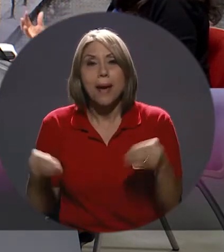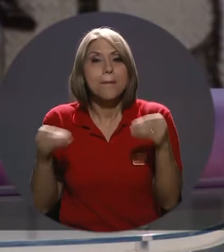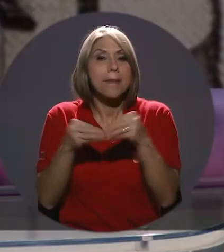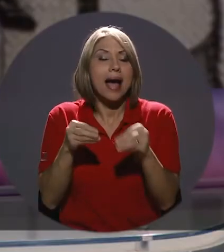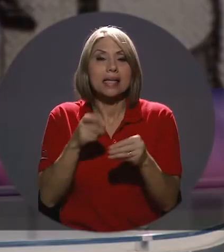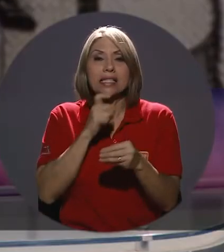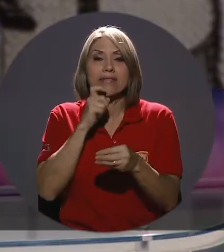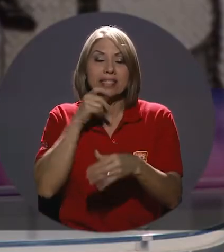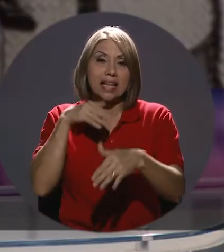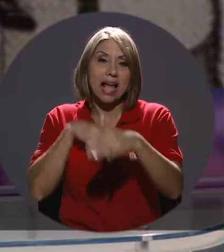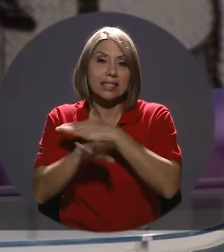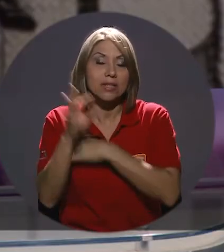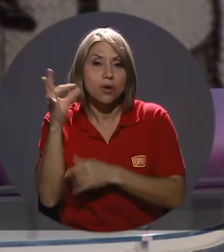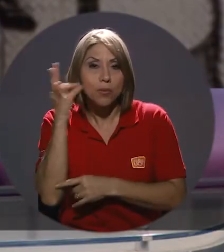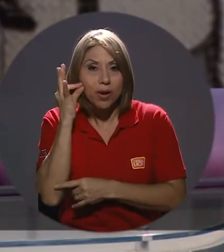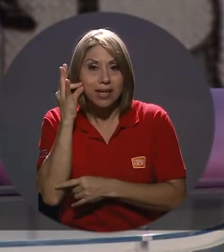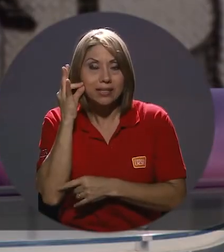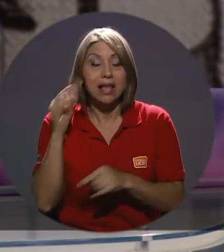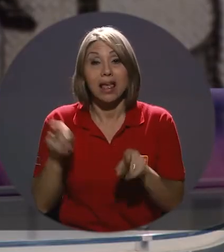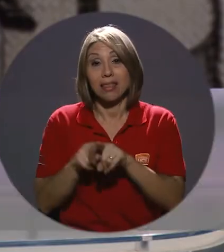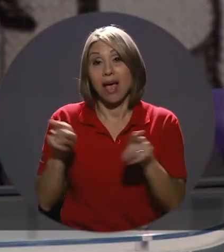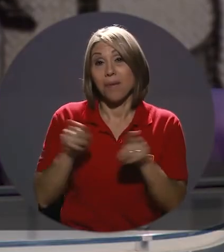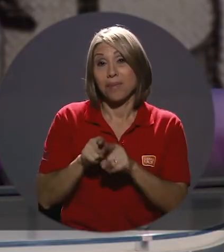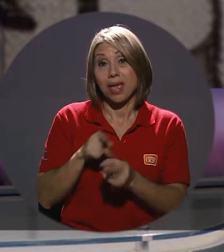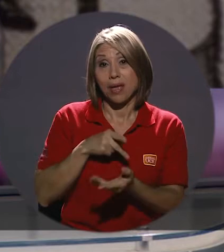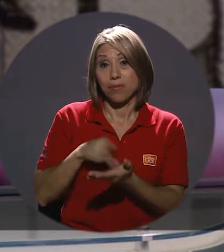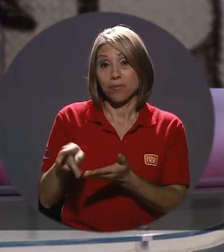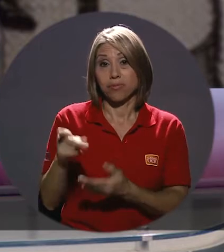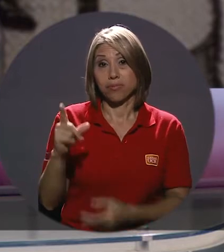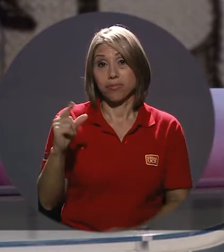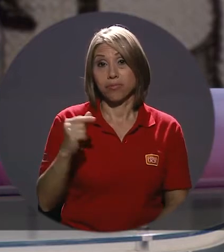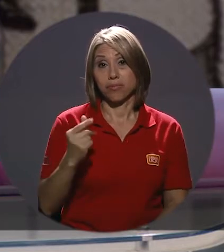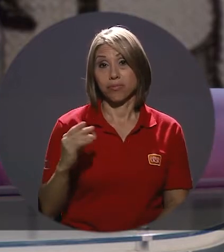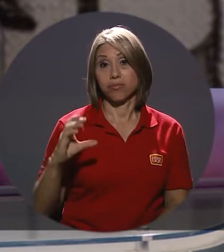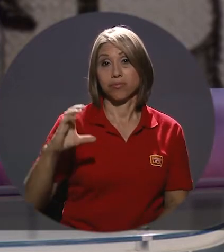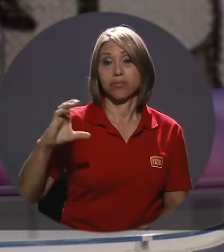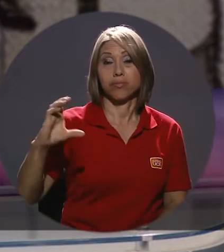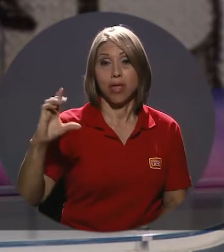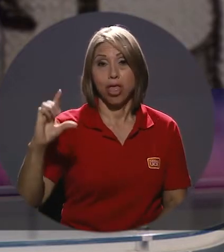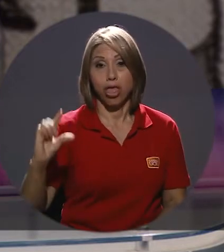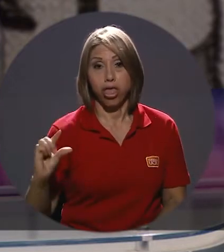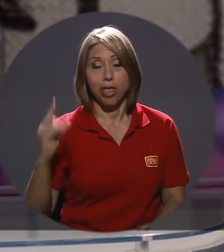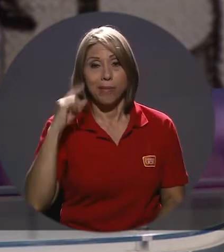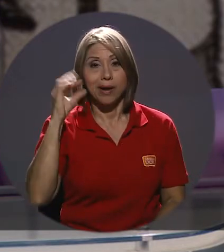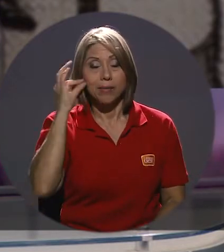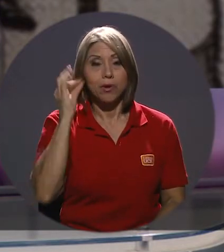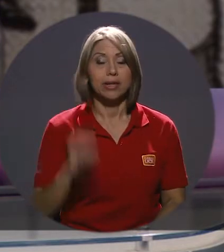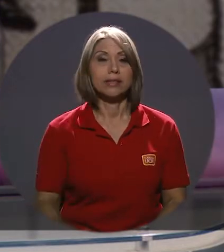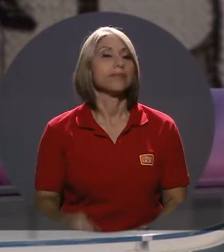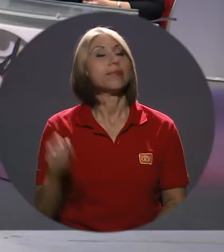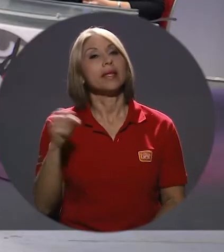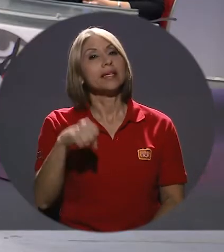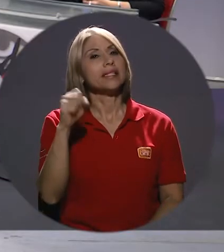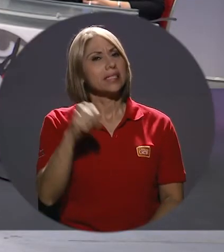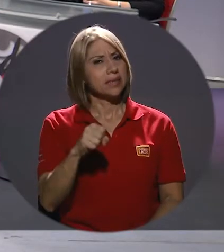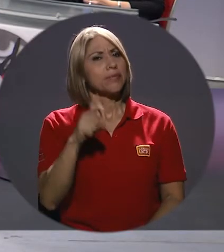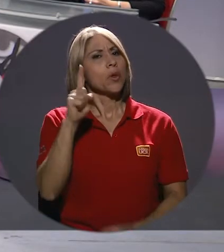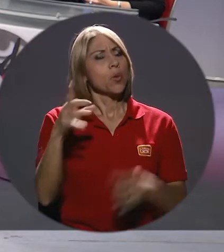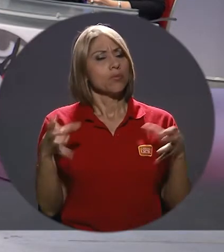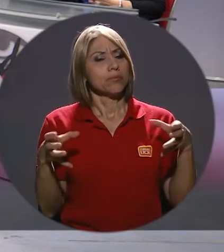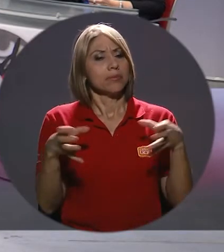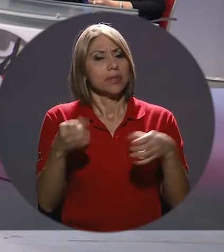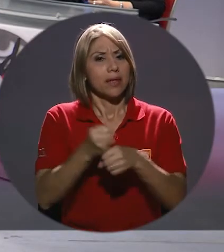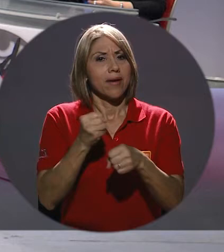pero también de brindar menos remuneraciones para las mujeres. Sí, un sector que también trabaja